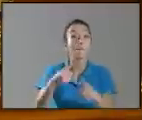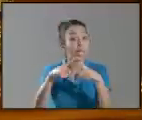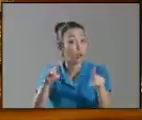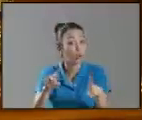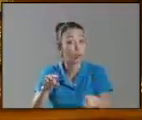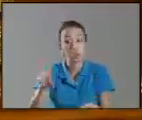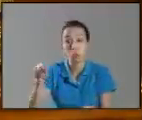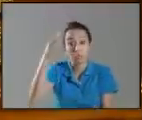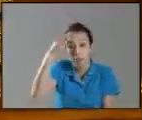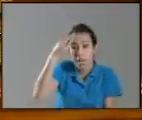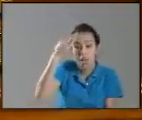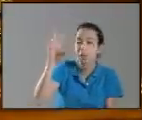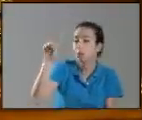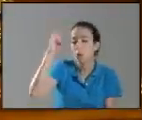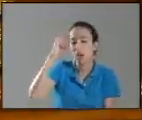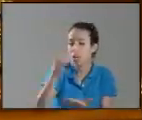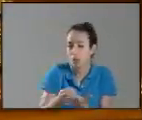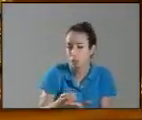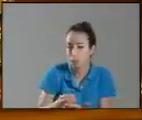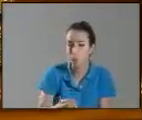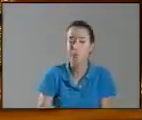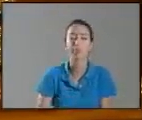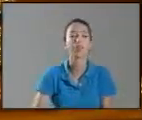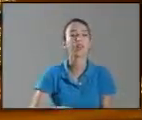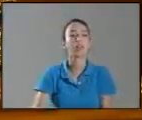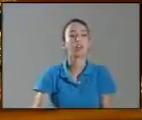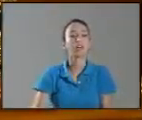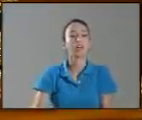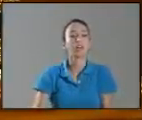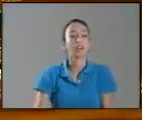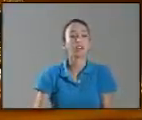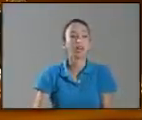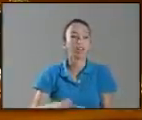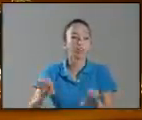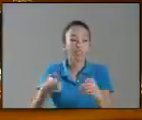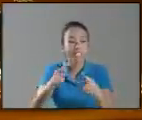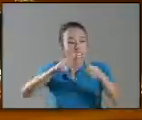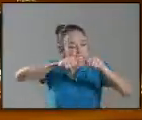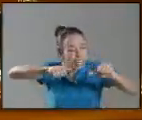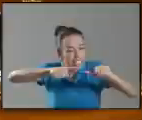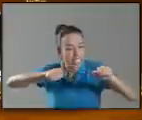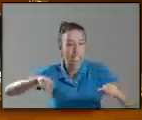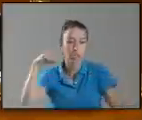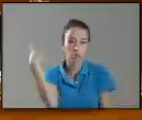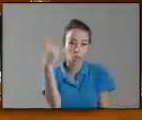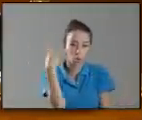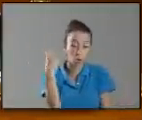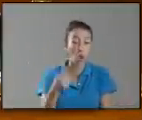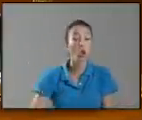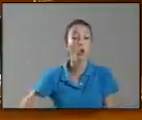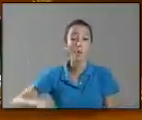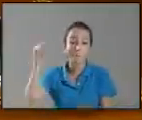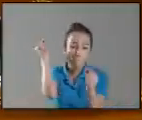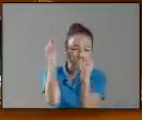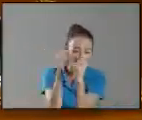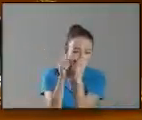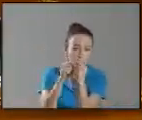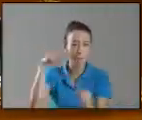Quizá lo que le va a poder decir es, yo me burlaba, pero yo no sabía, no creo que le vaya a decir,